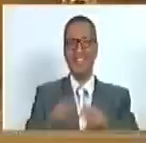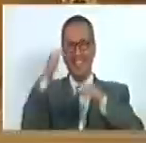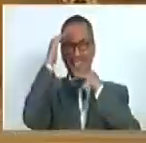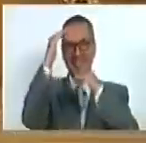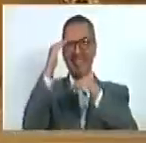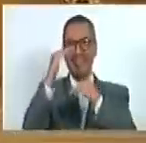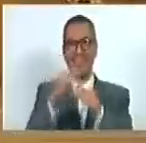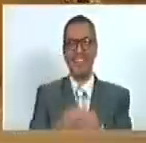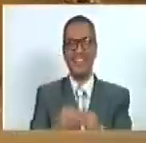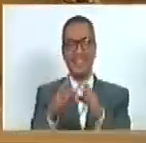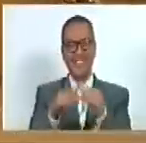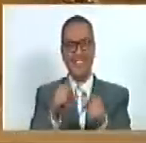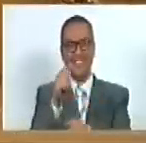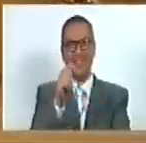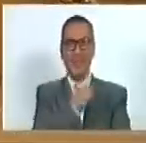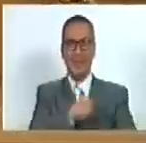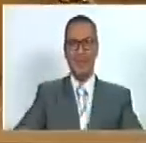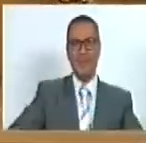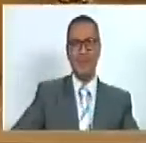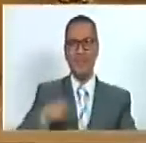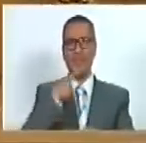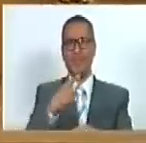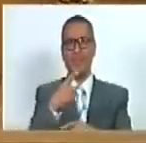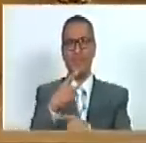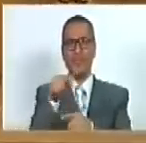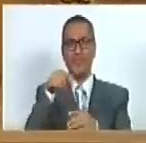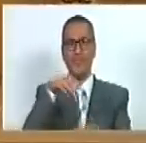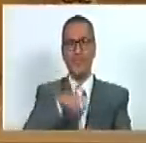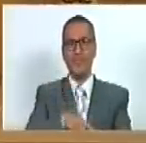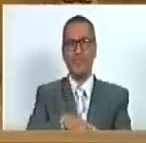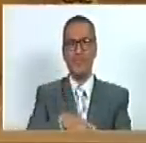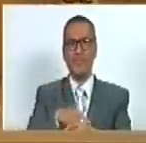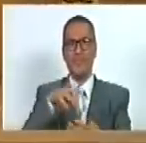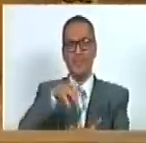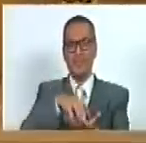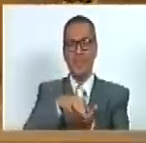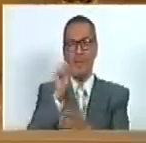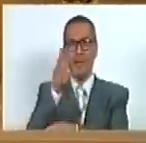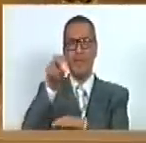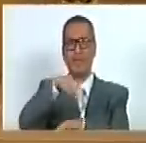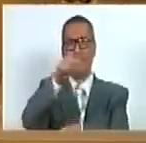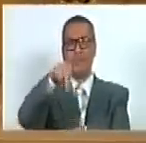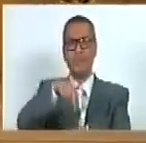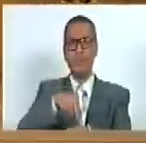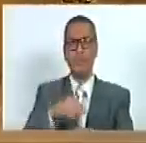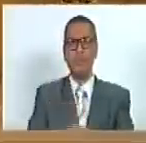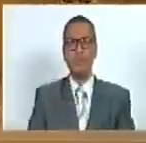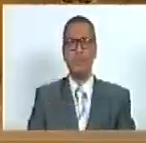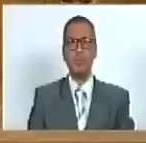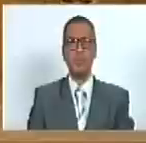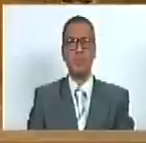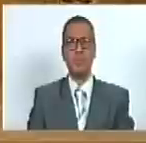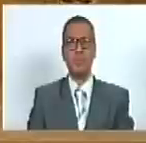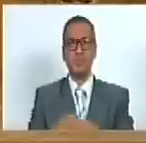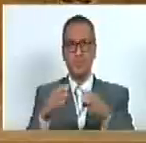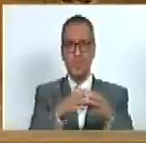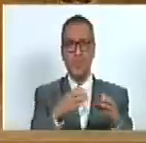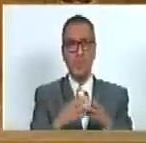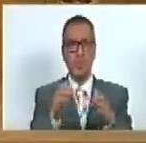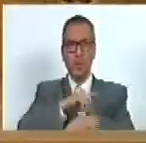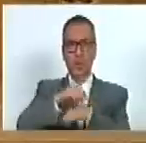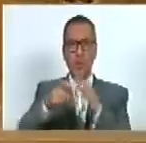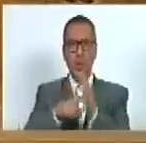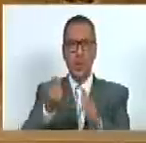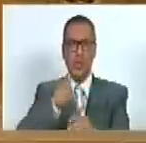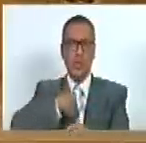Saludos al honorable presidente de esta magnánime Asamblea Nacional y al conjunto completo de